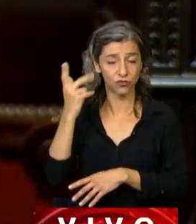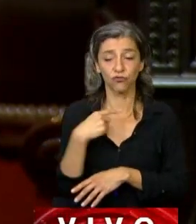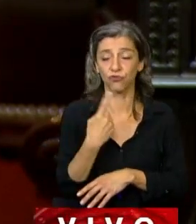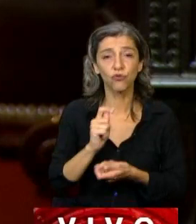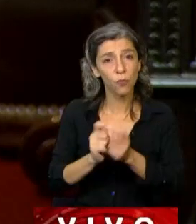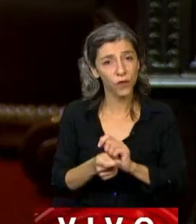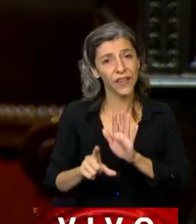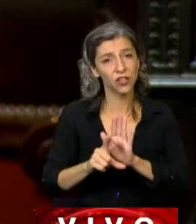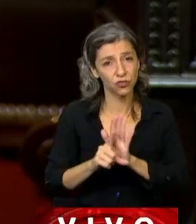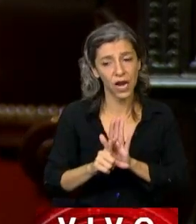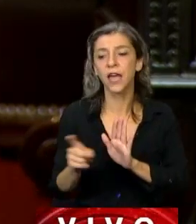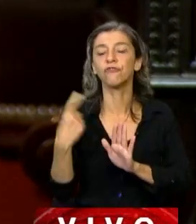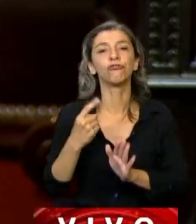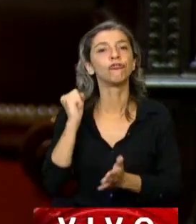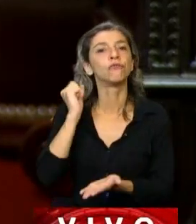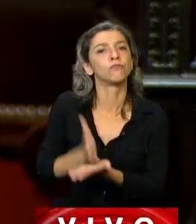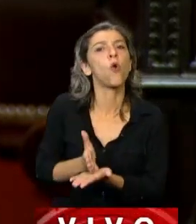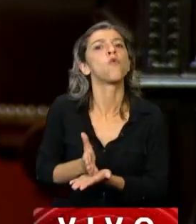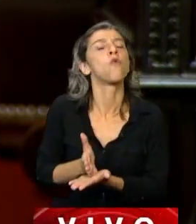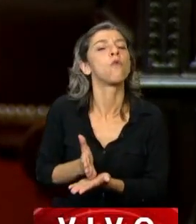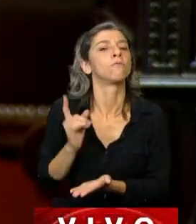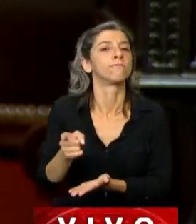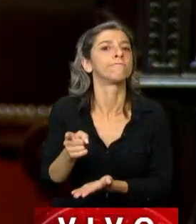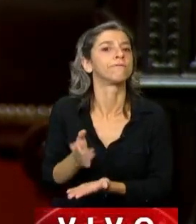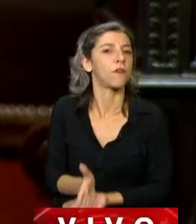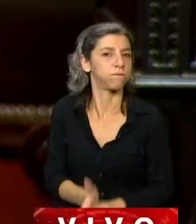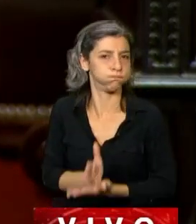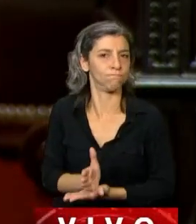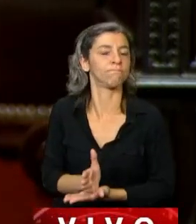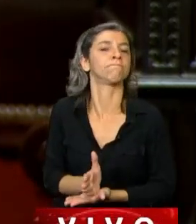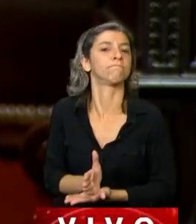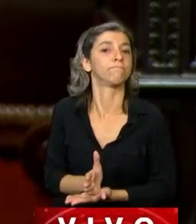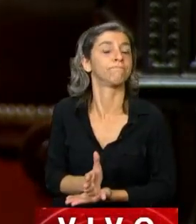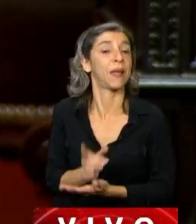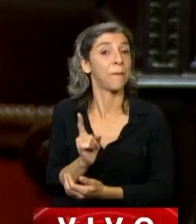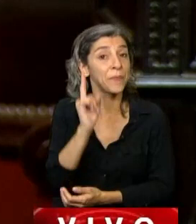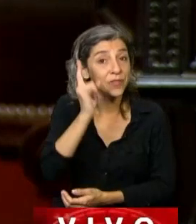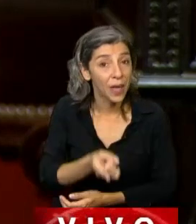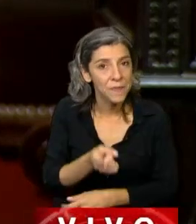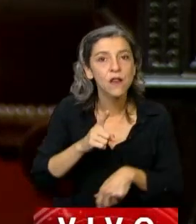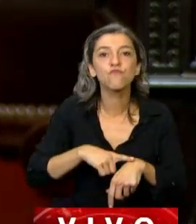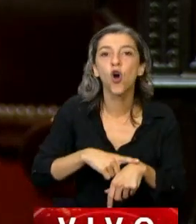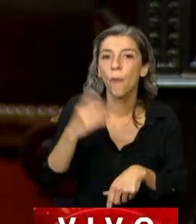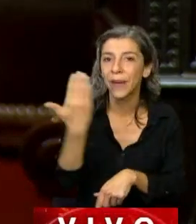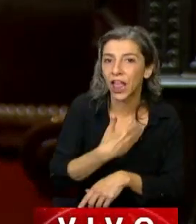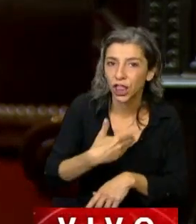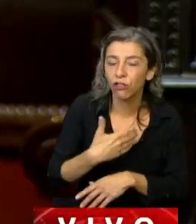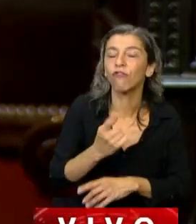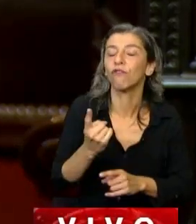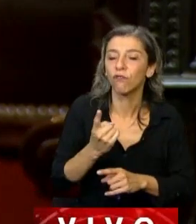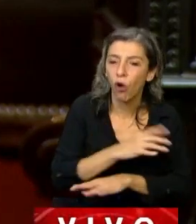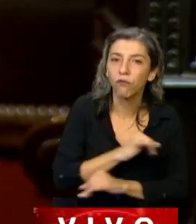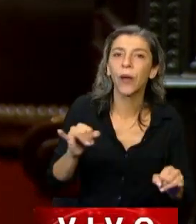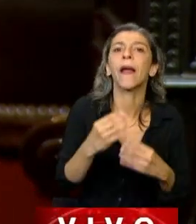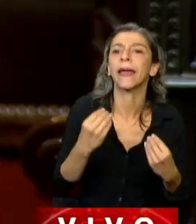fue la de endurecimiento de las sanciones. Pero consecuentemente, también la gestión se esforzó en que esas sanciones